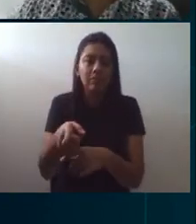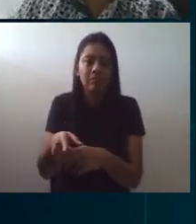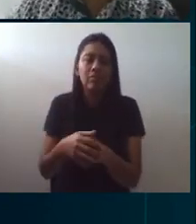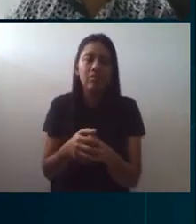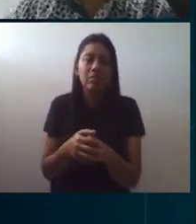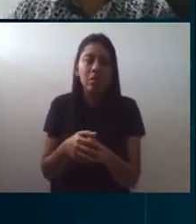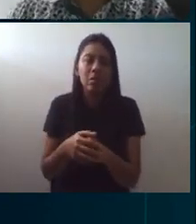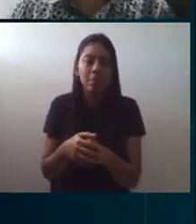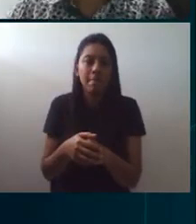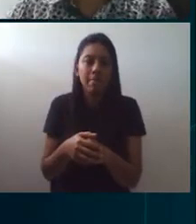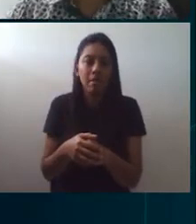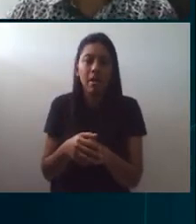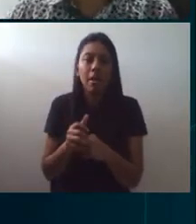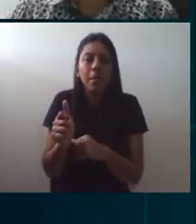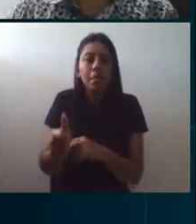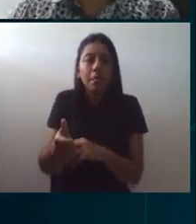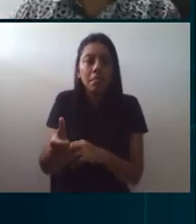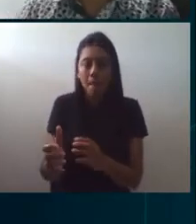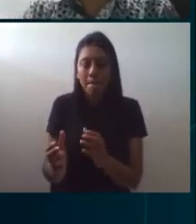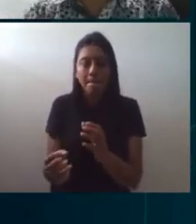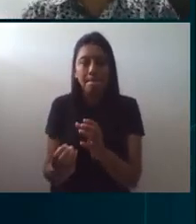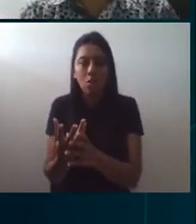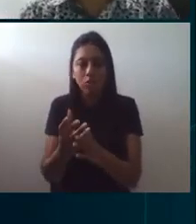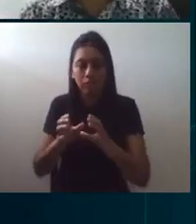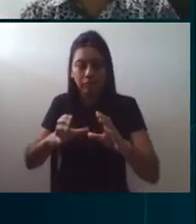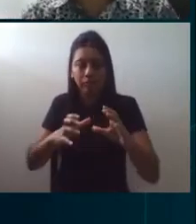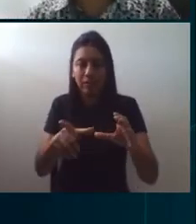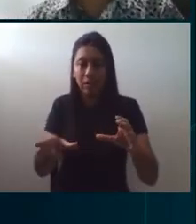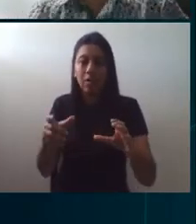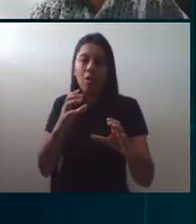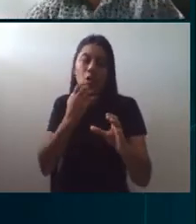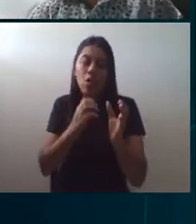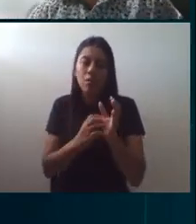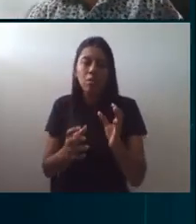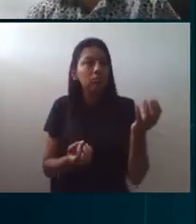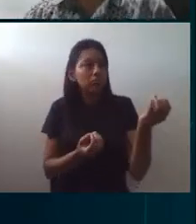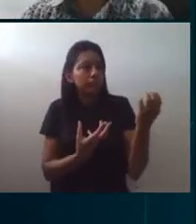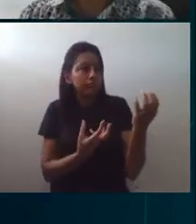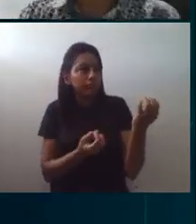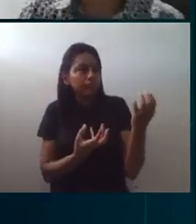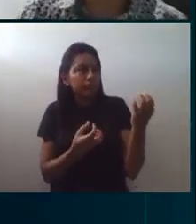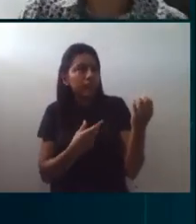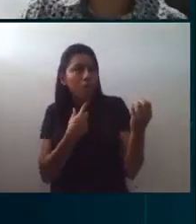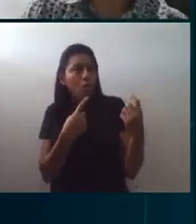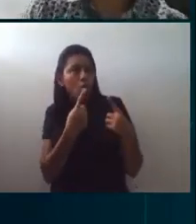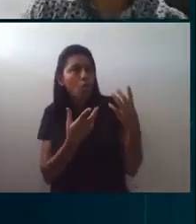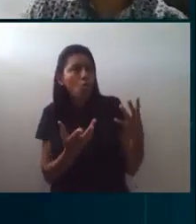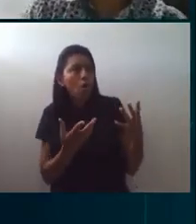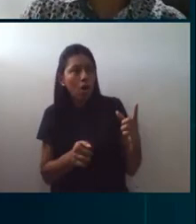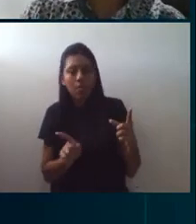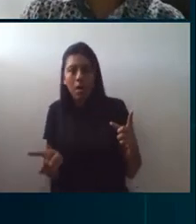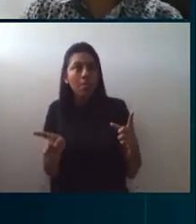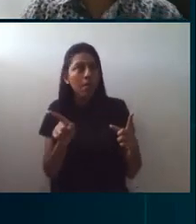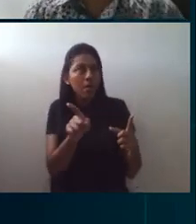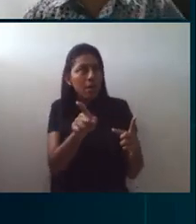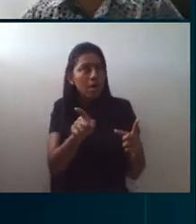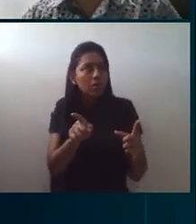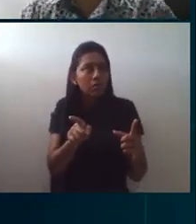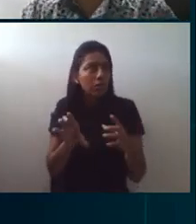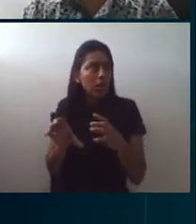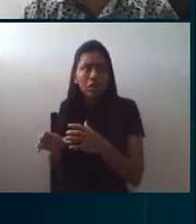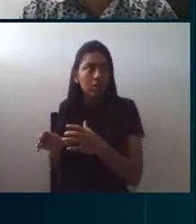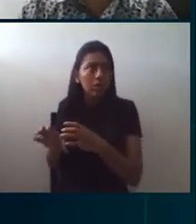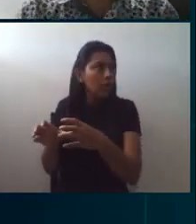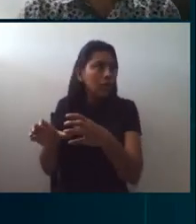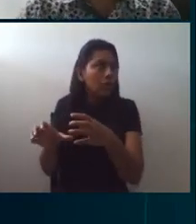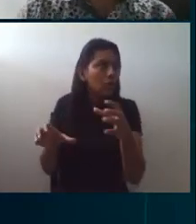sepa categorizar inmediatamente en una de estas clasificaciones que tengo acá. Entonces, vean la importancia que tiene. Quiero que empiecen como a dimensionar lo importante o las aplicaciones